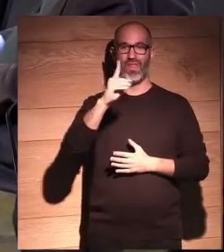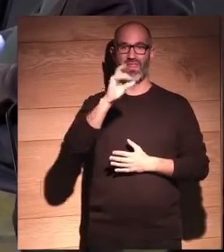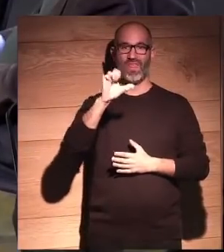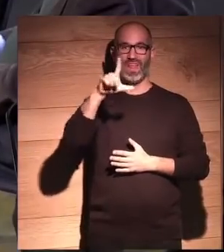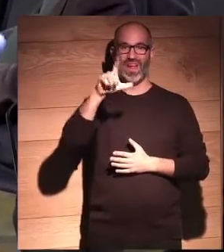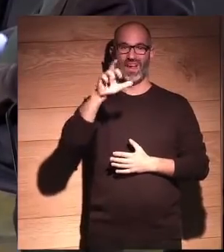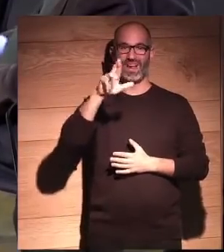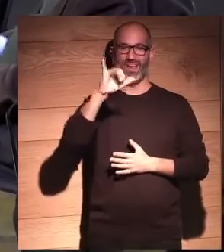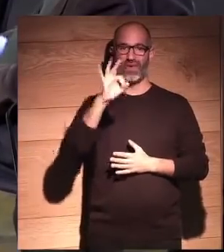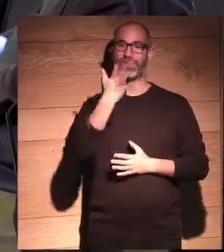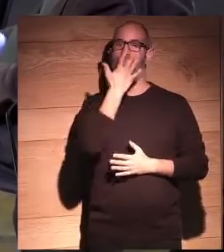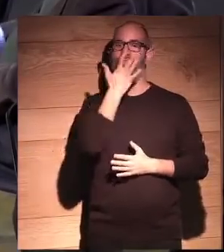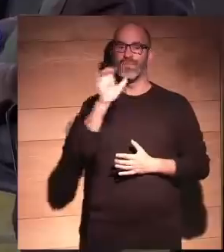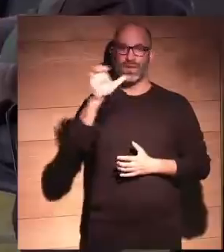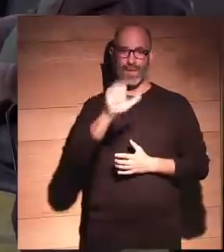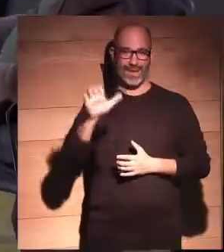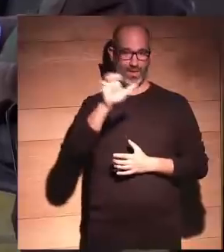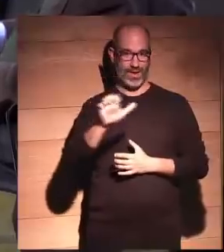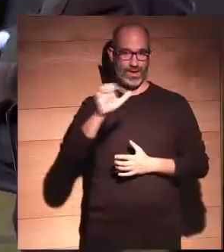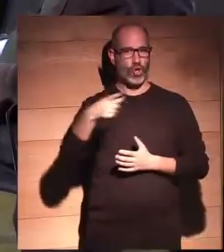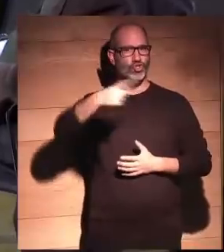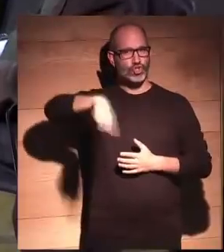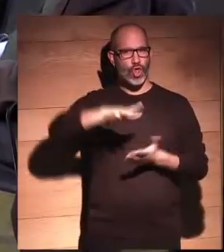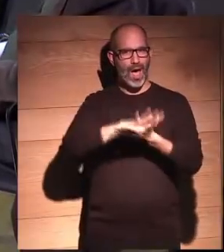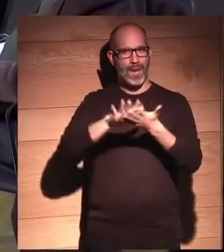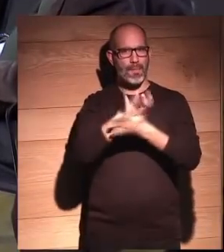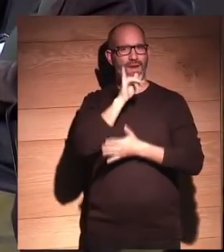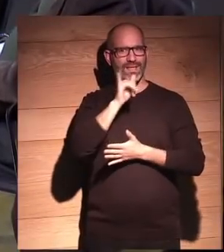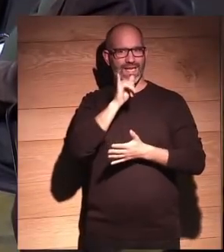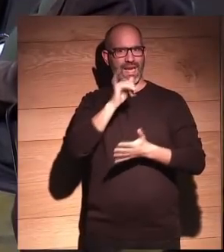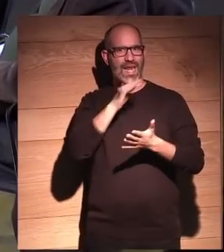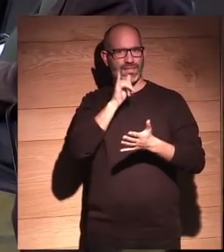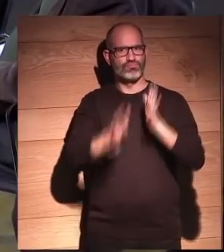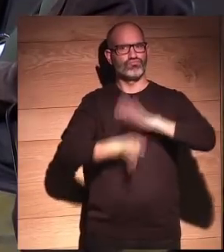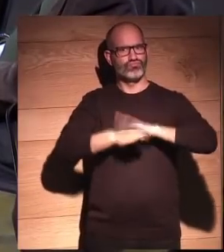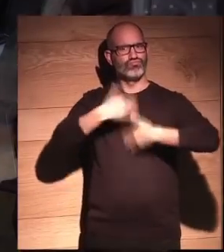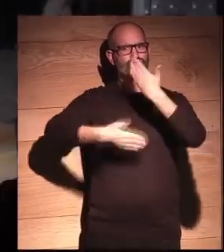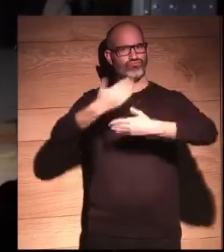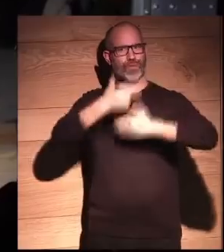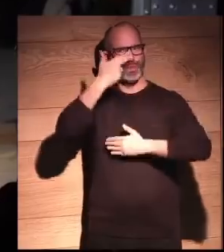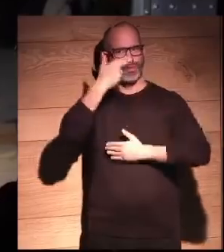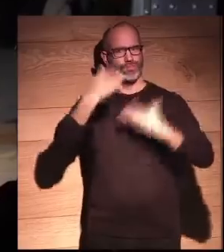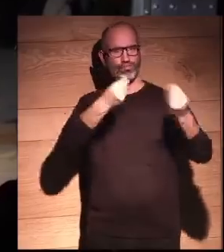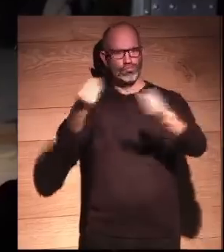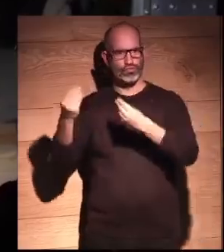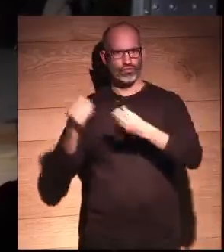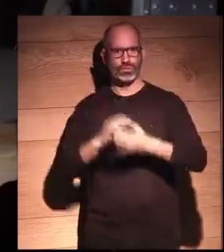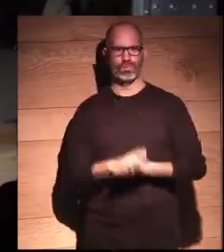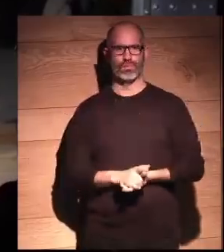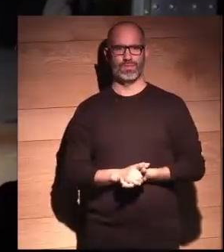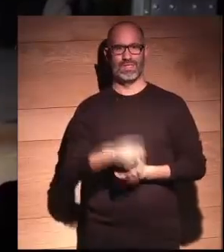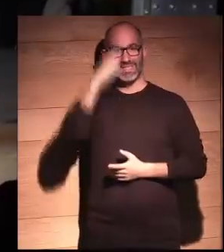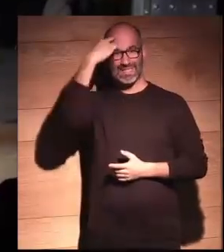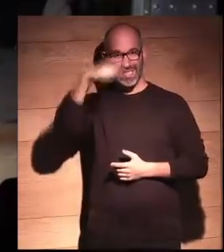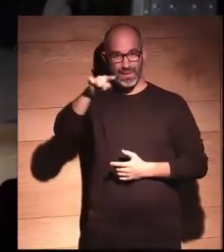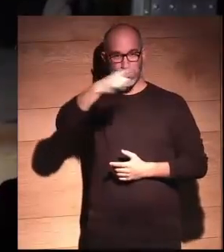libro que todos hablamos latín, que el latín está más vivo que nunca y además que interesa mucho.